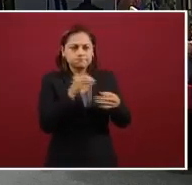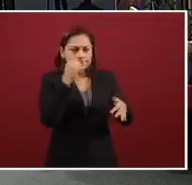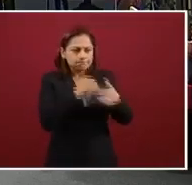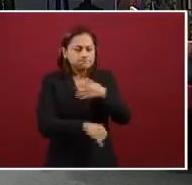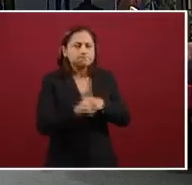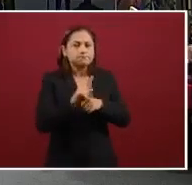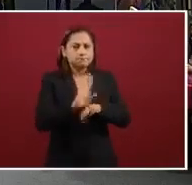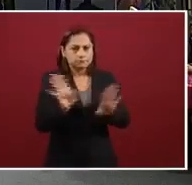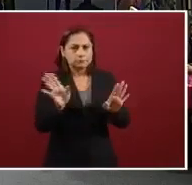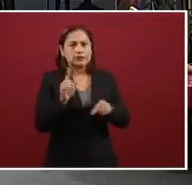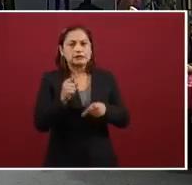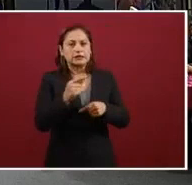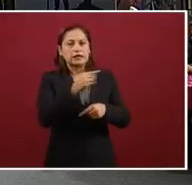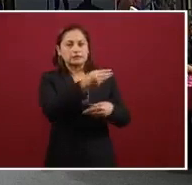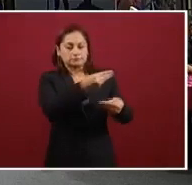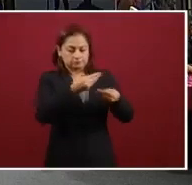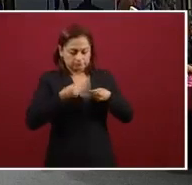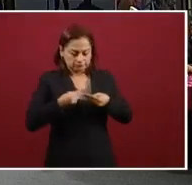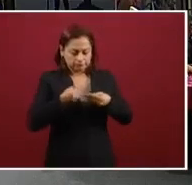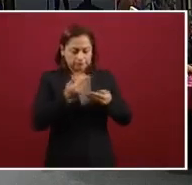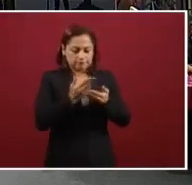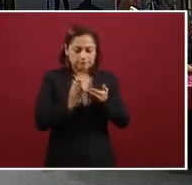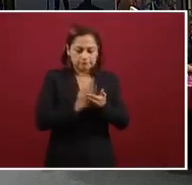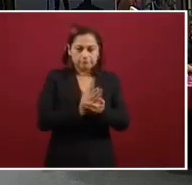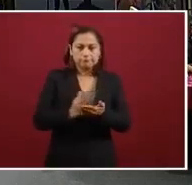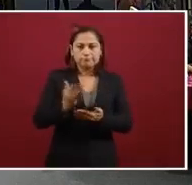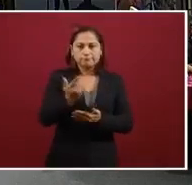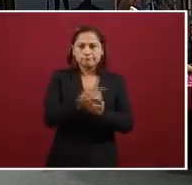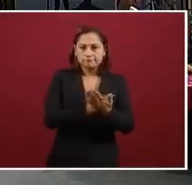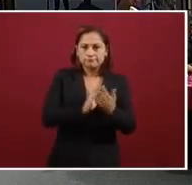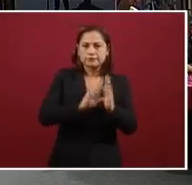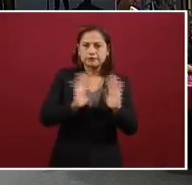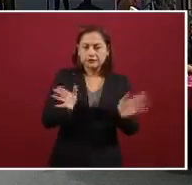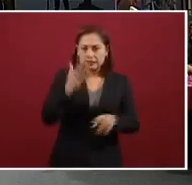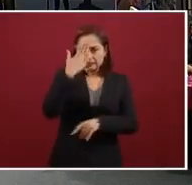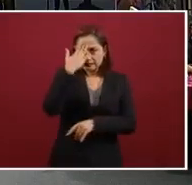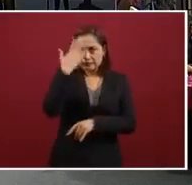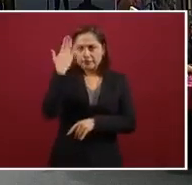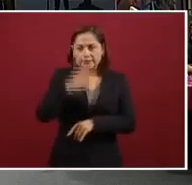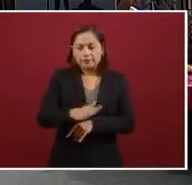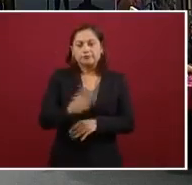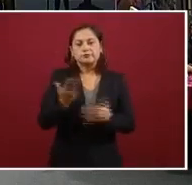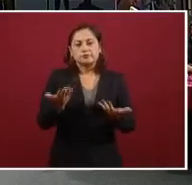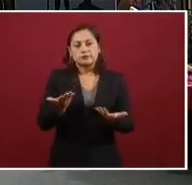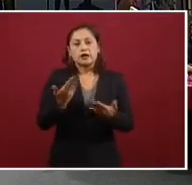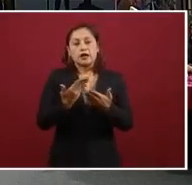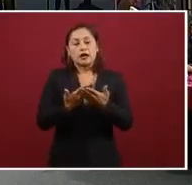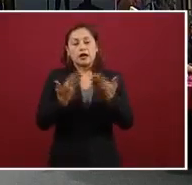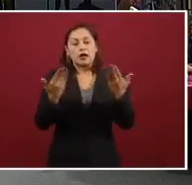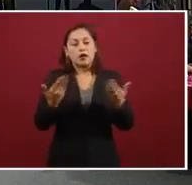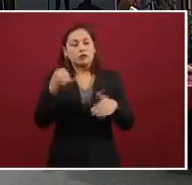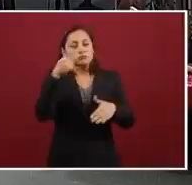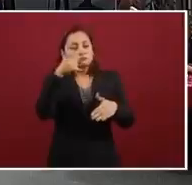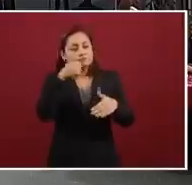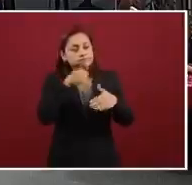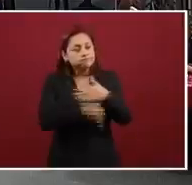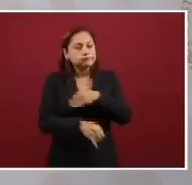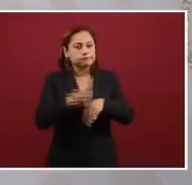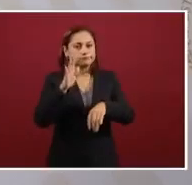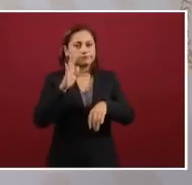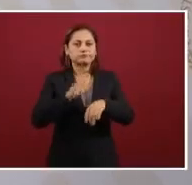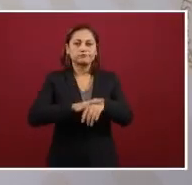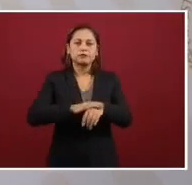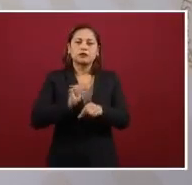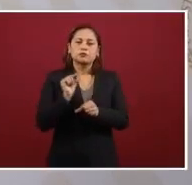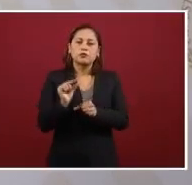los clasificamos. Entonces, lo que quiero decir es, cada vez vamos a hacer más y vamos a estar más cerca y cada vez vamos a tener